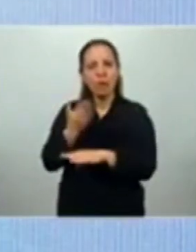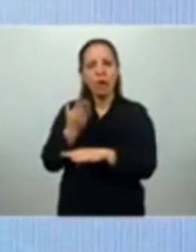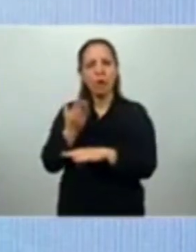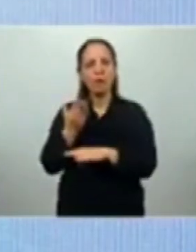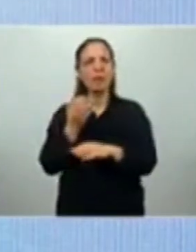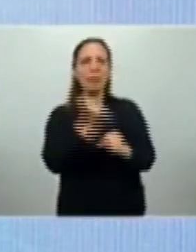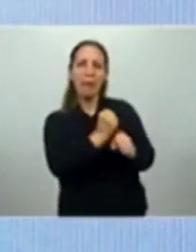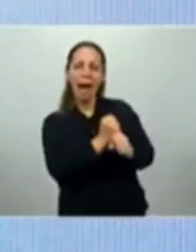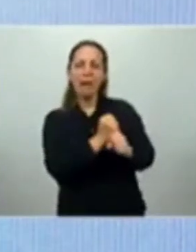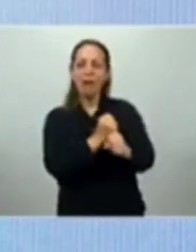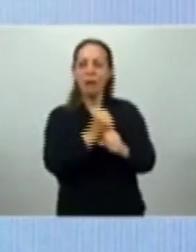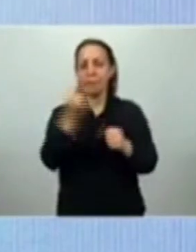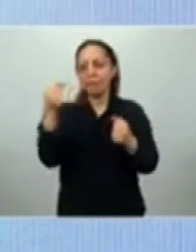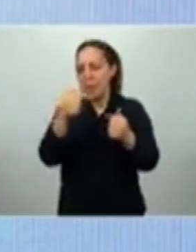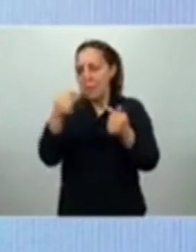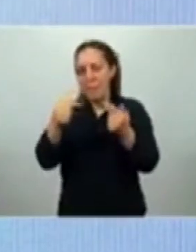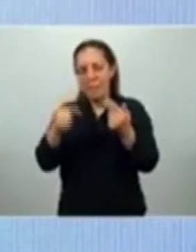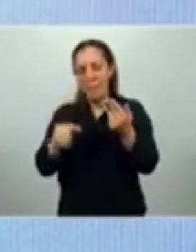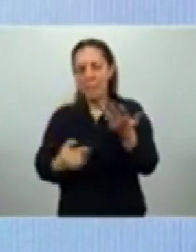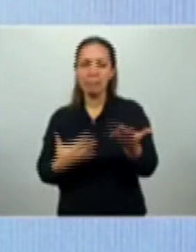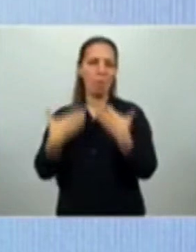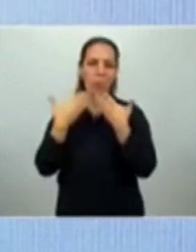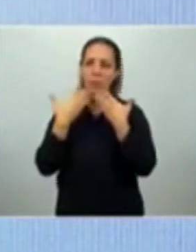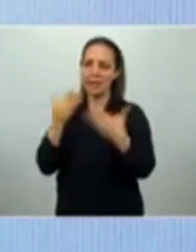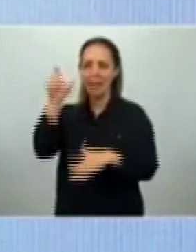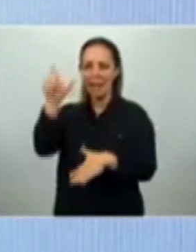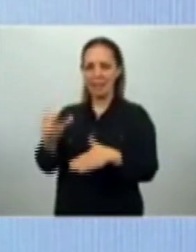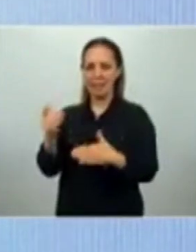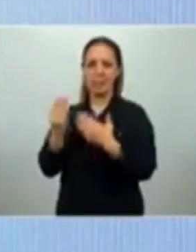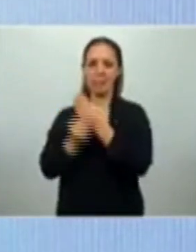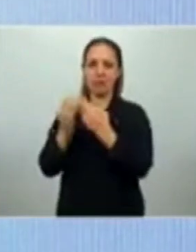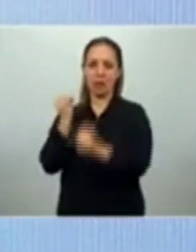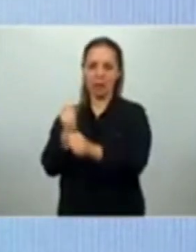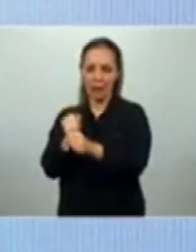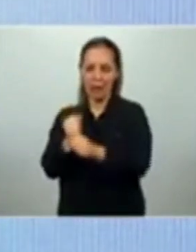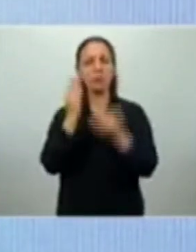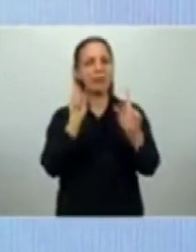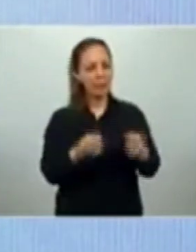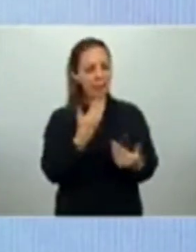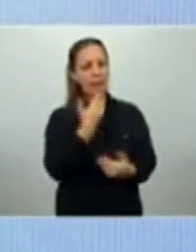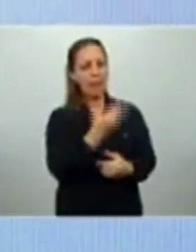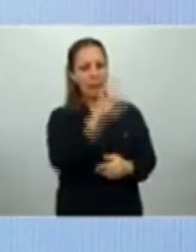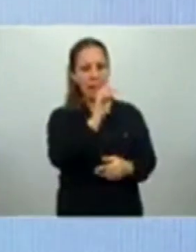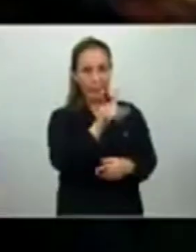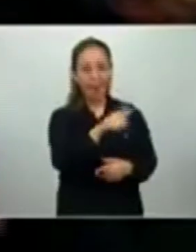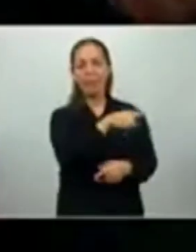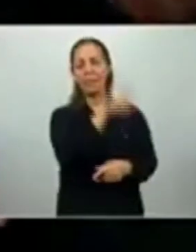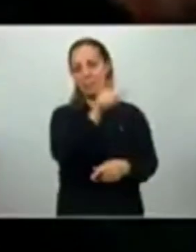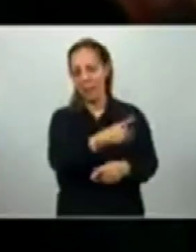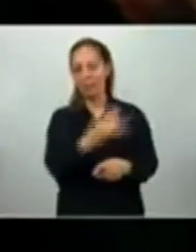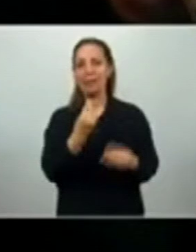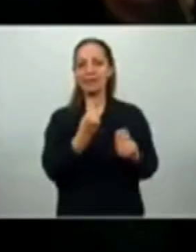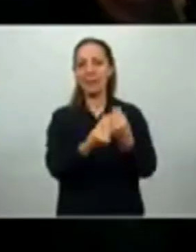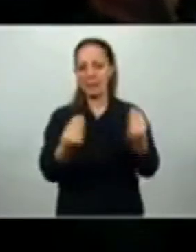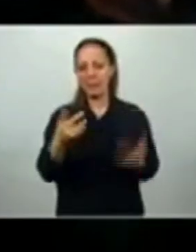también del empleo y del trabajo. Así que muchas gracias a nuestro ministro de Trabajo también, muchas gracias también a Abel y a otros representantes